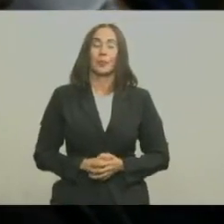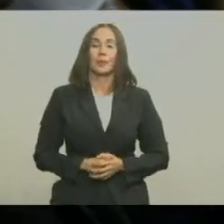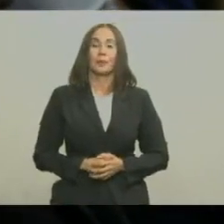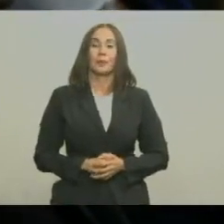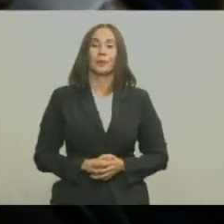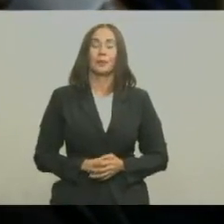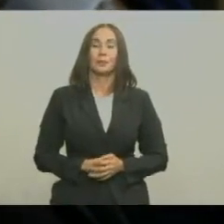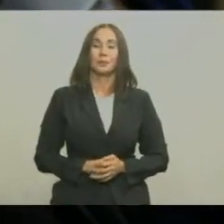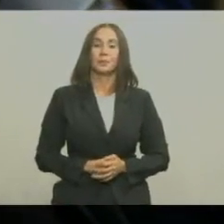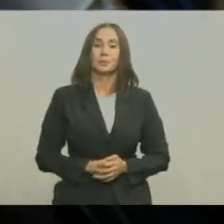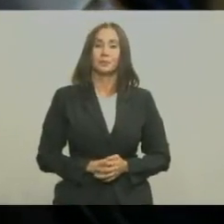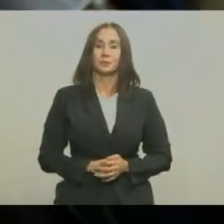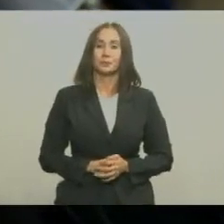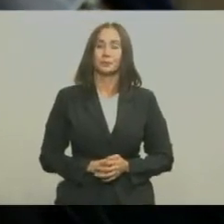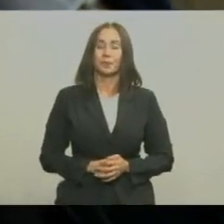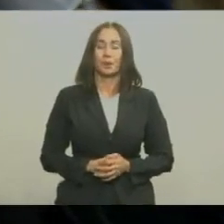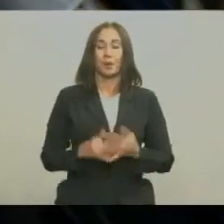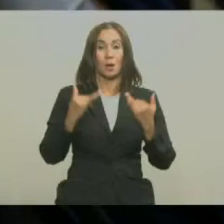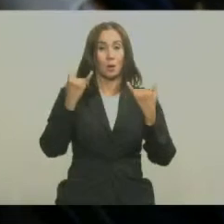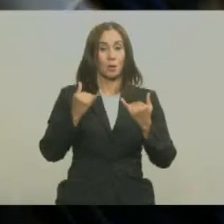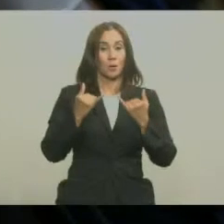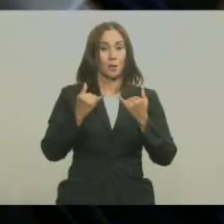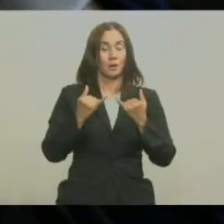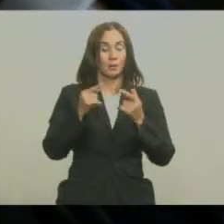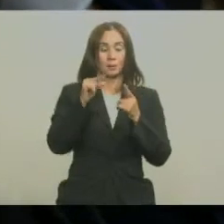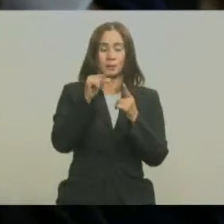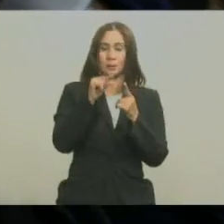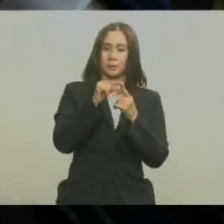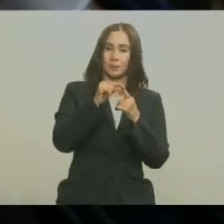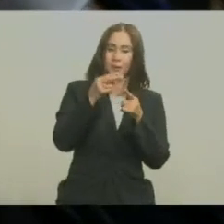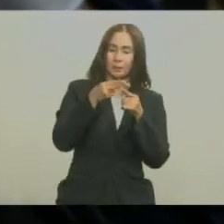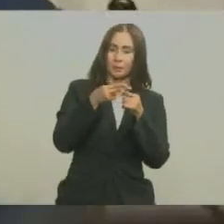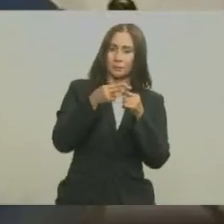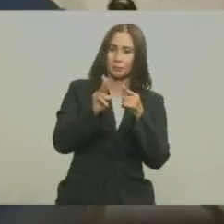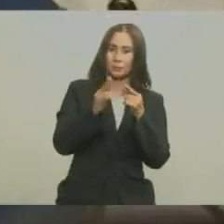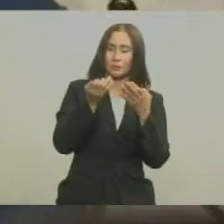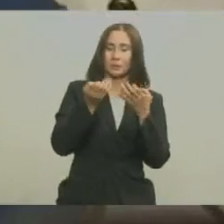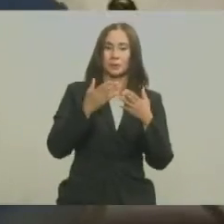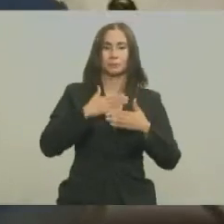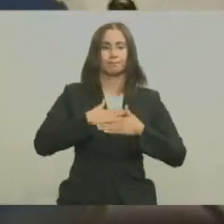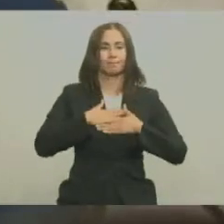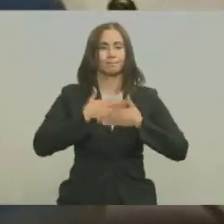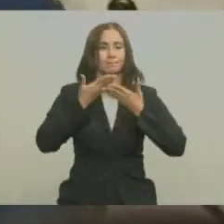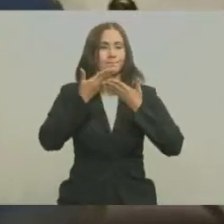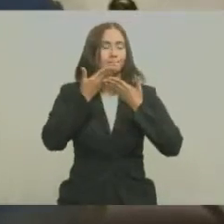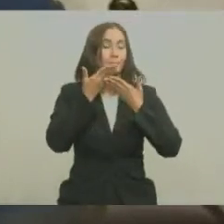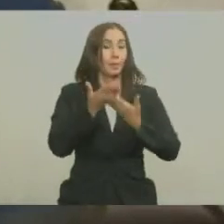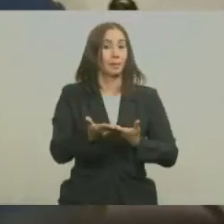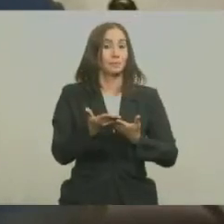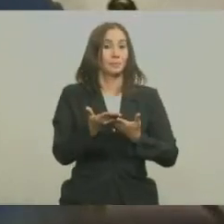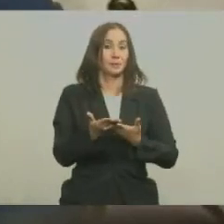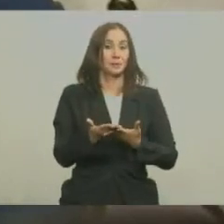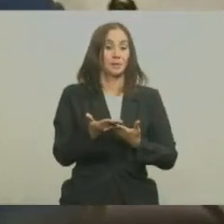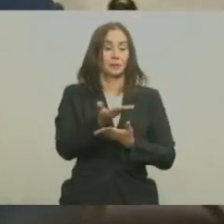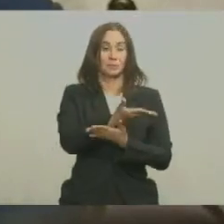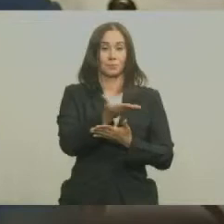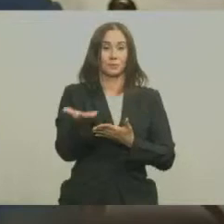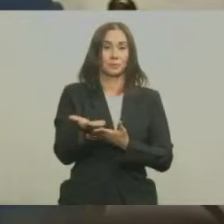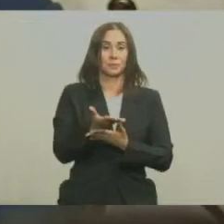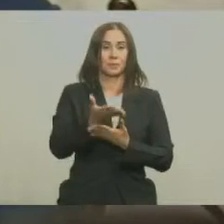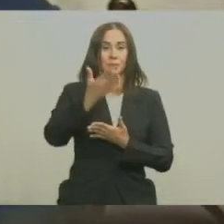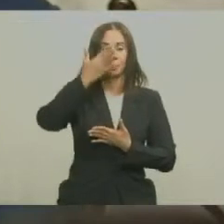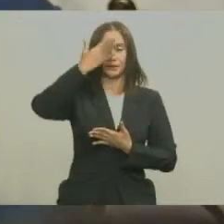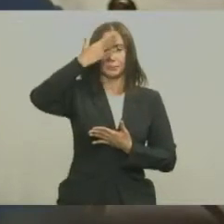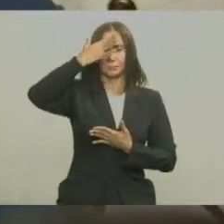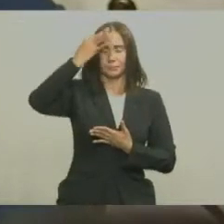quiero en estas breves palabras expresar la firme